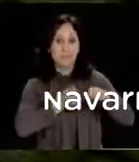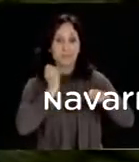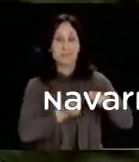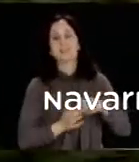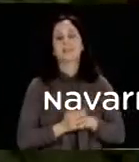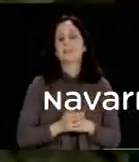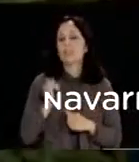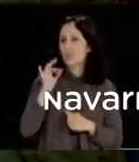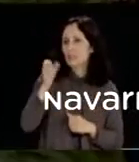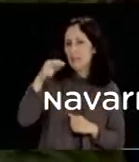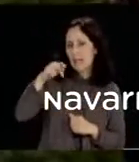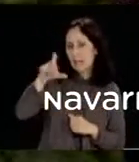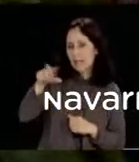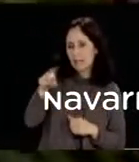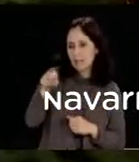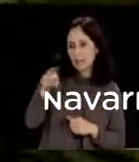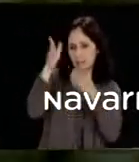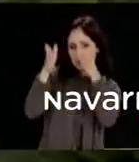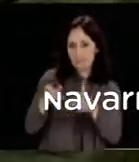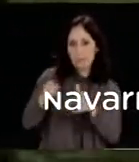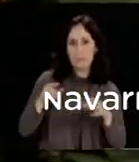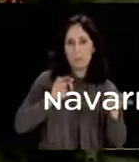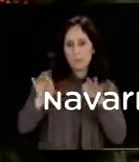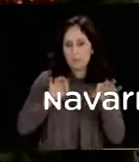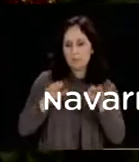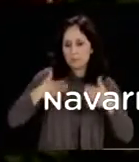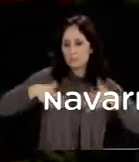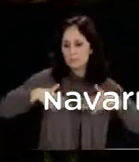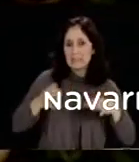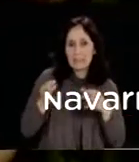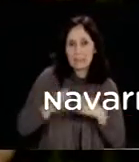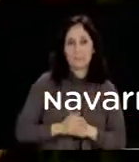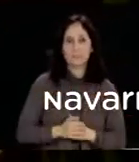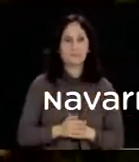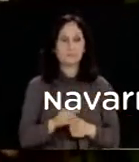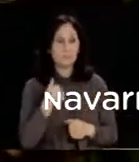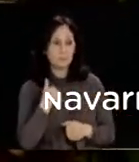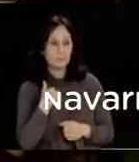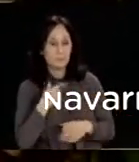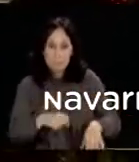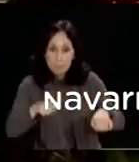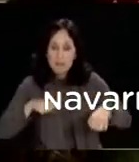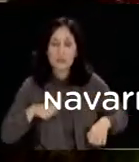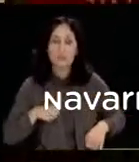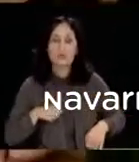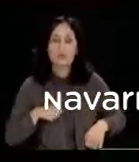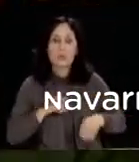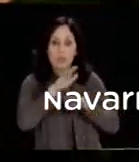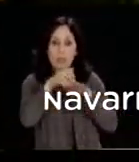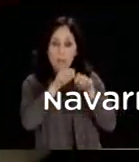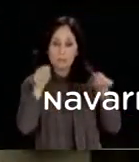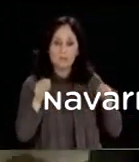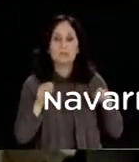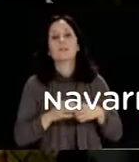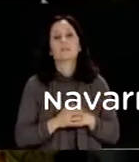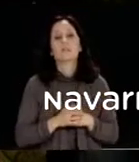Ángel, te veo que tú eres el que te estás preparando. ¿Qué es lo que tienes ya puesto? ¿Qué? Bueno, pues yo tengo ya puesto los pantalones, las zapatillas,